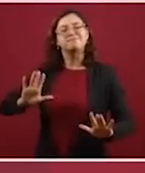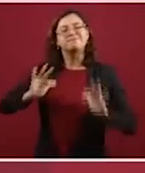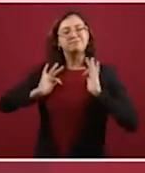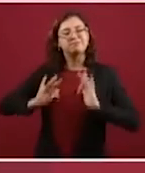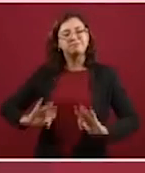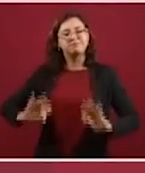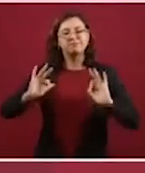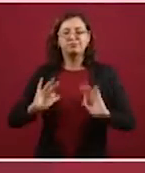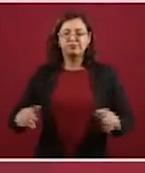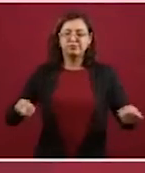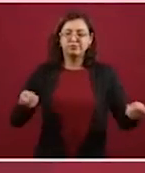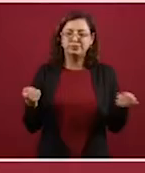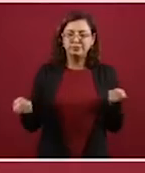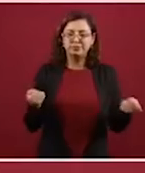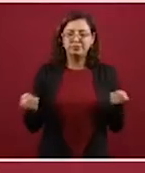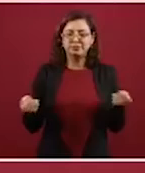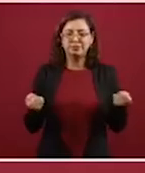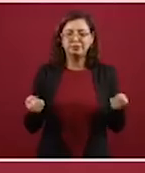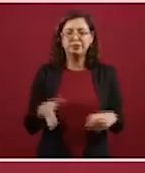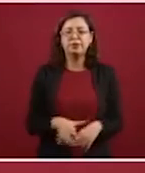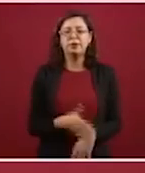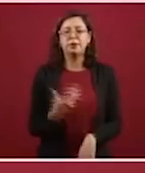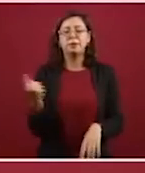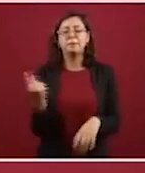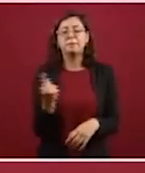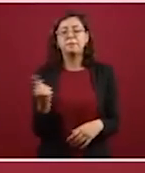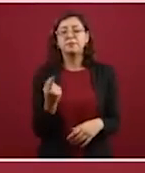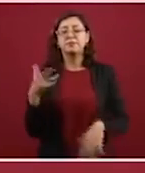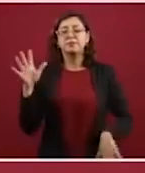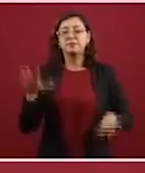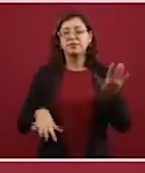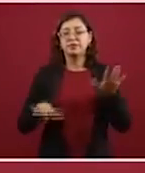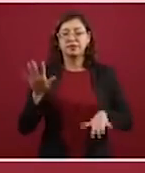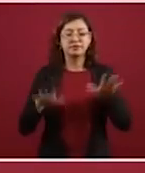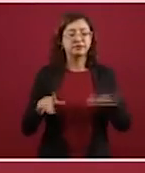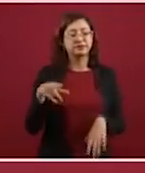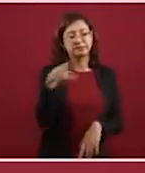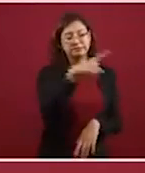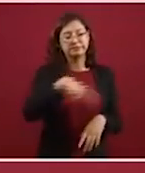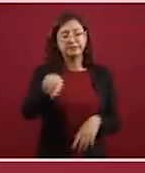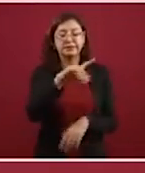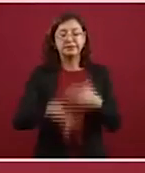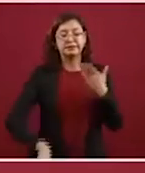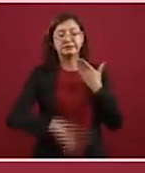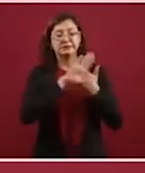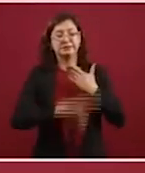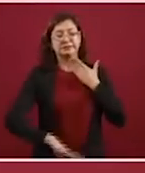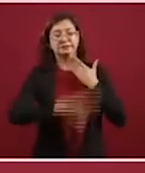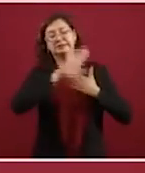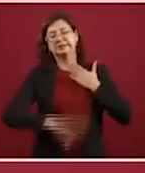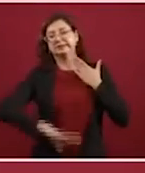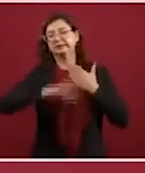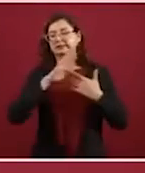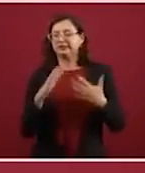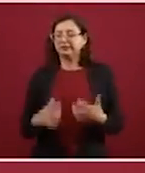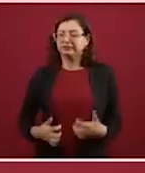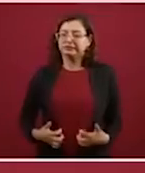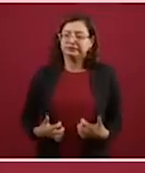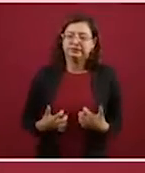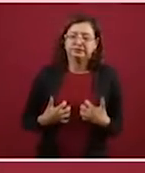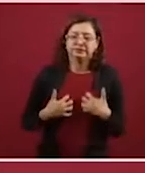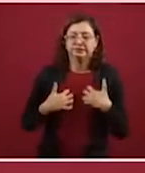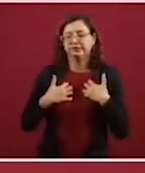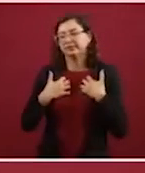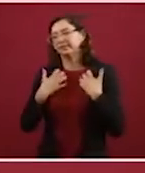A veces los adversarios se desesperan